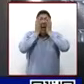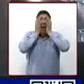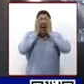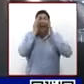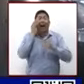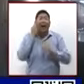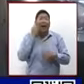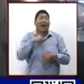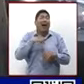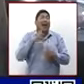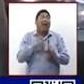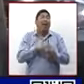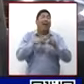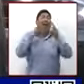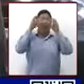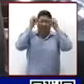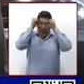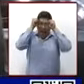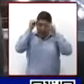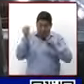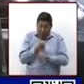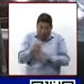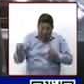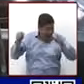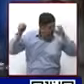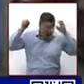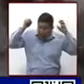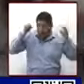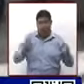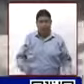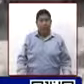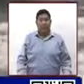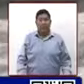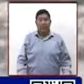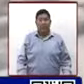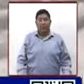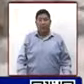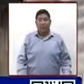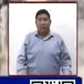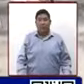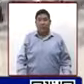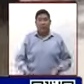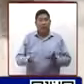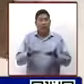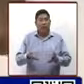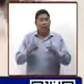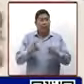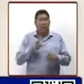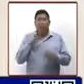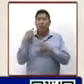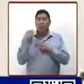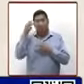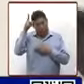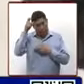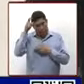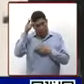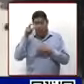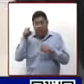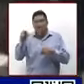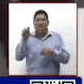de violencia física, como también de violencia sexual. ¿Qué situación ha sido aprehendido esta persona? El personal